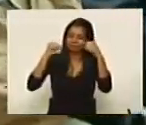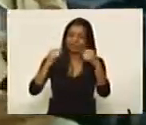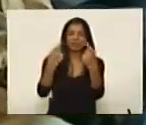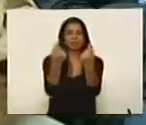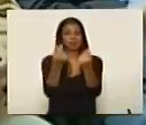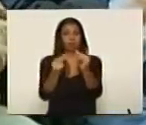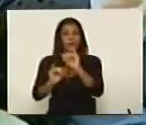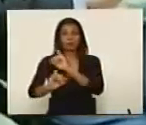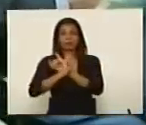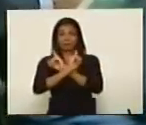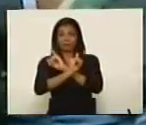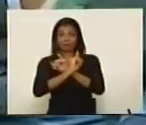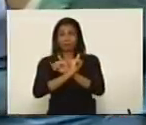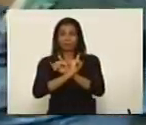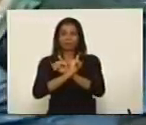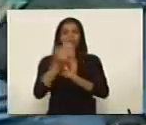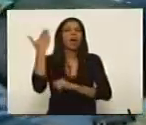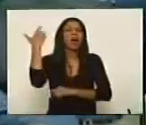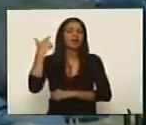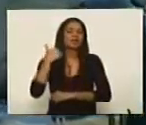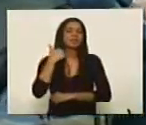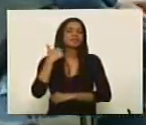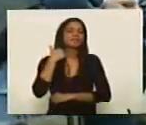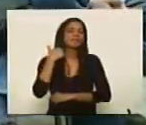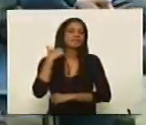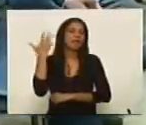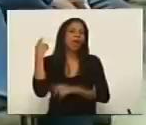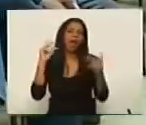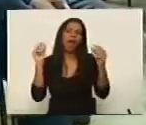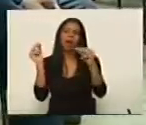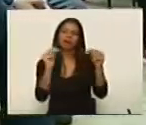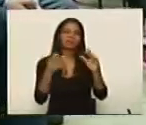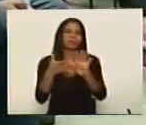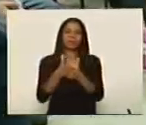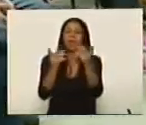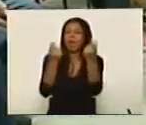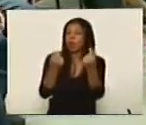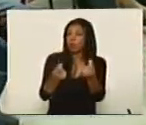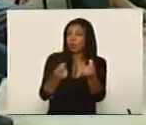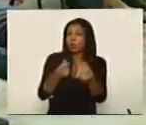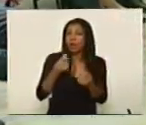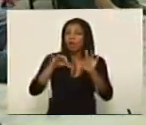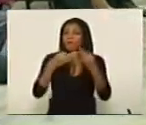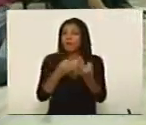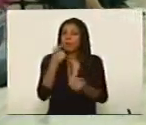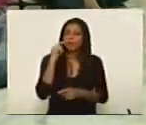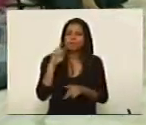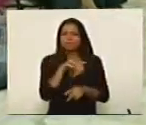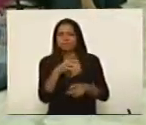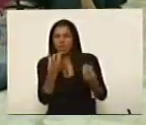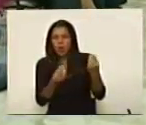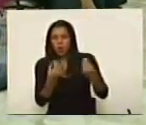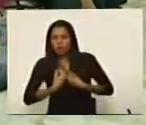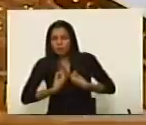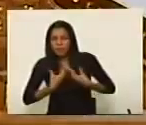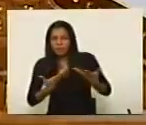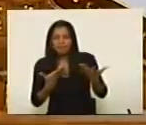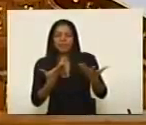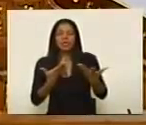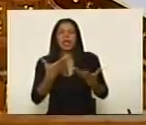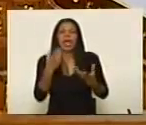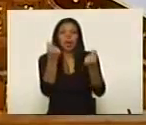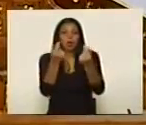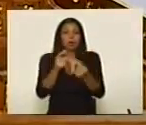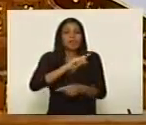criptoeconomía. Los clásicos en algún momento hablaron de que una economía, para que sirva para la calidad de vida de la gente, tiene que ser eficiente. Una